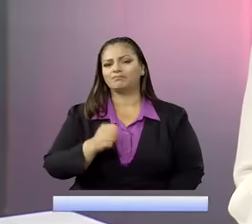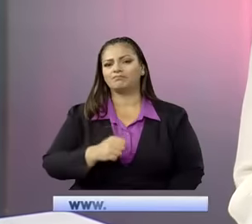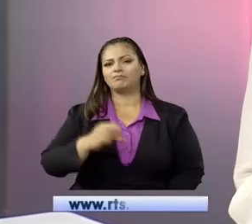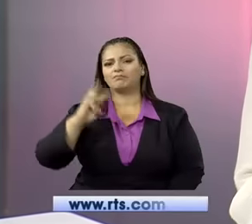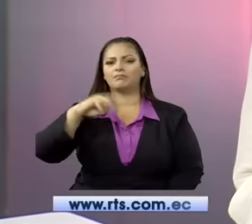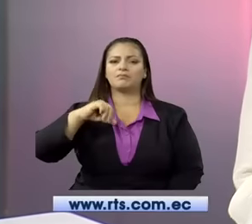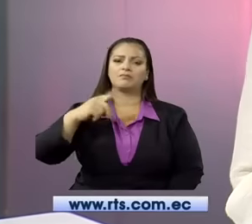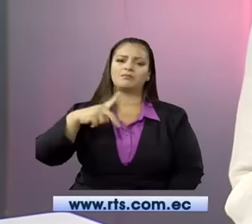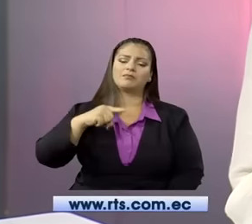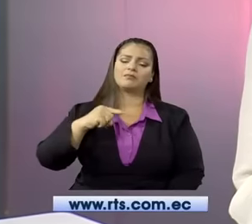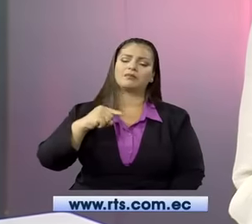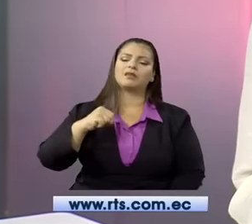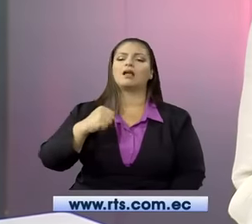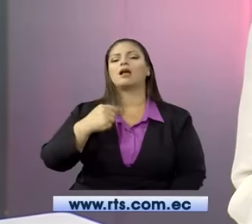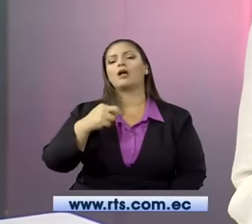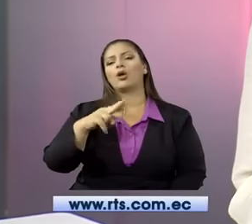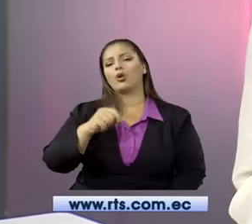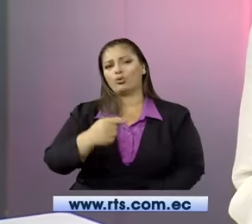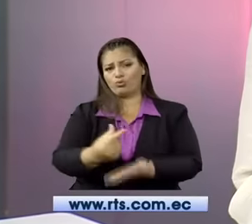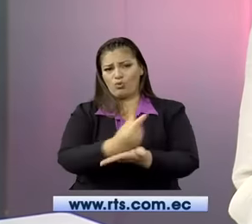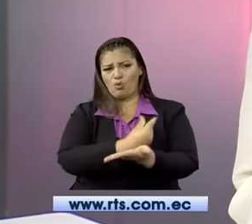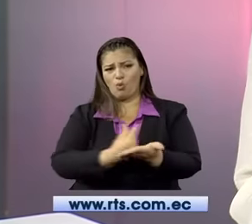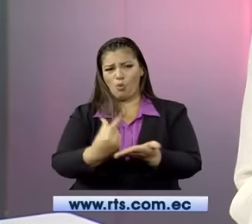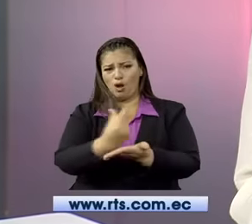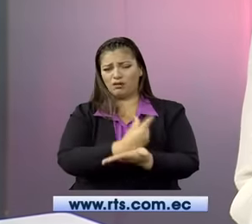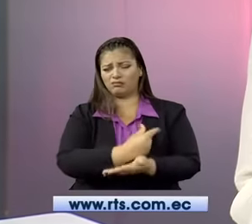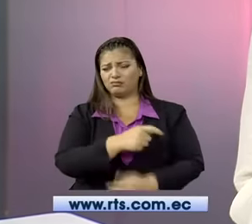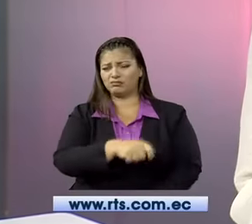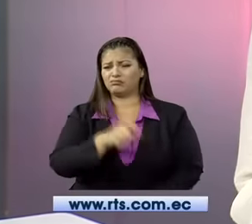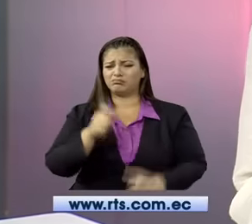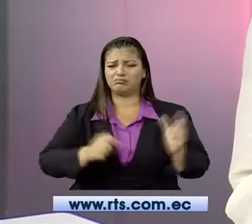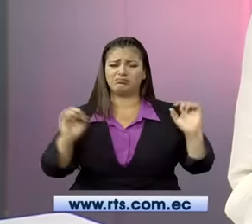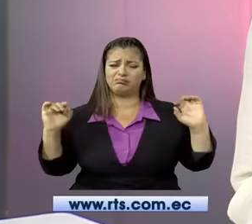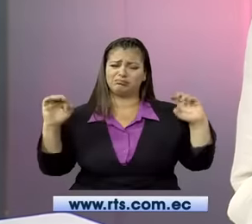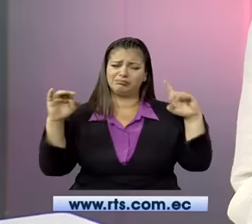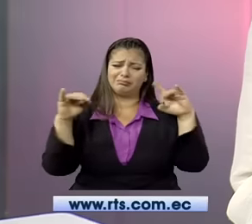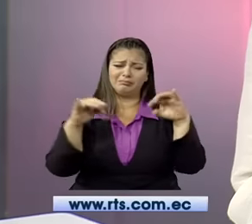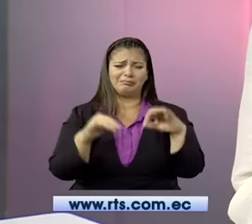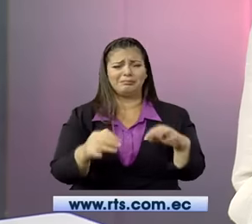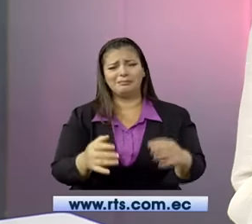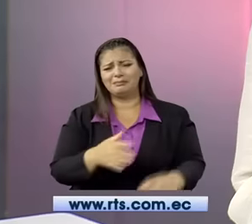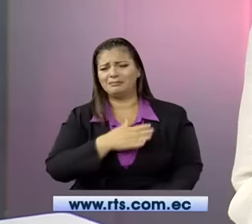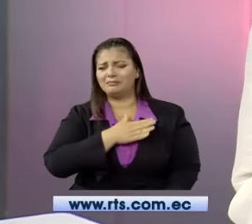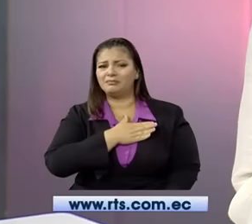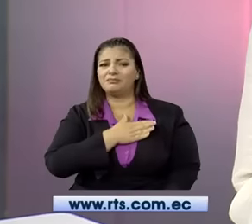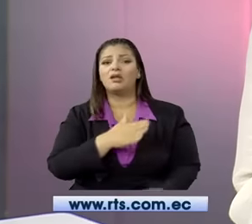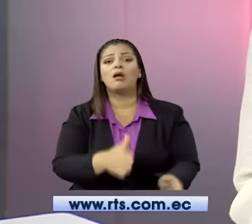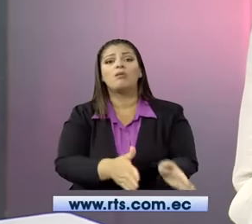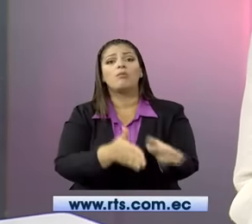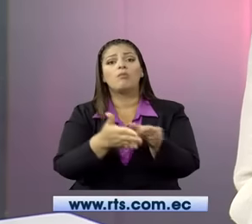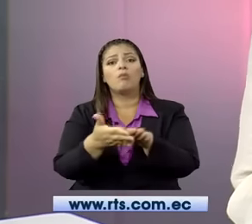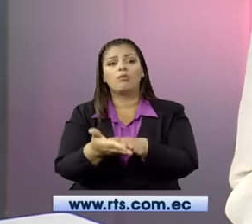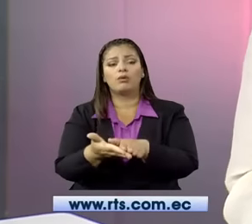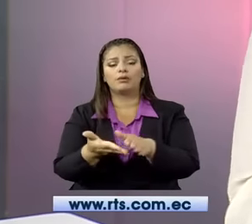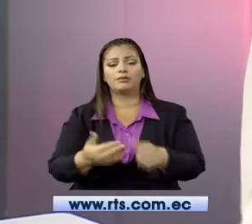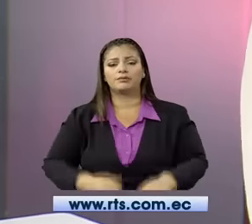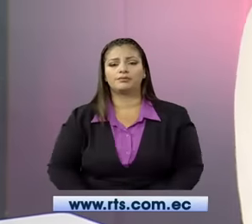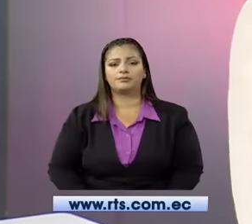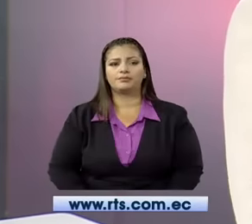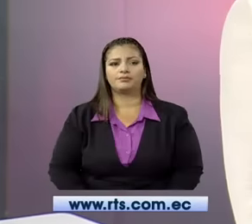provincia del guayas hasta donde llegaron decenas de familiares de los en el accidente ocurrido en la vía